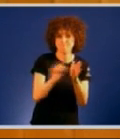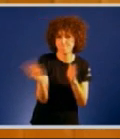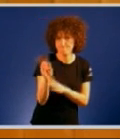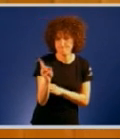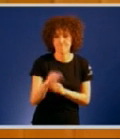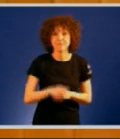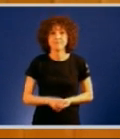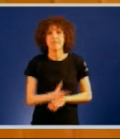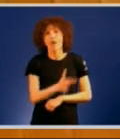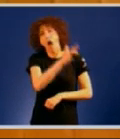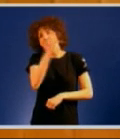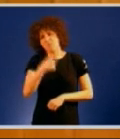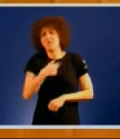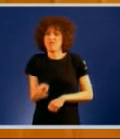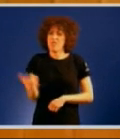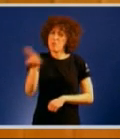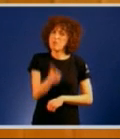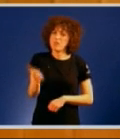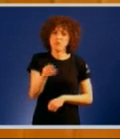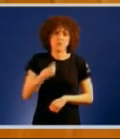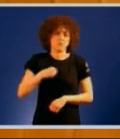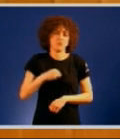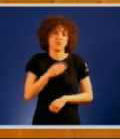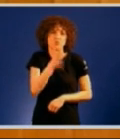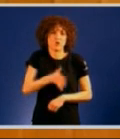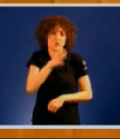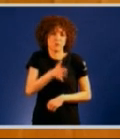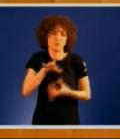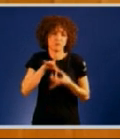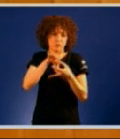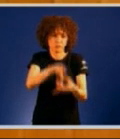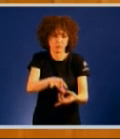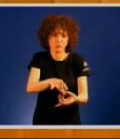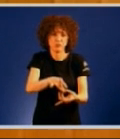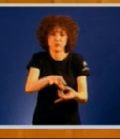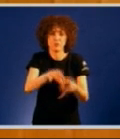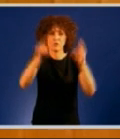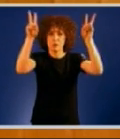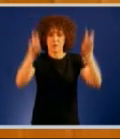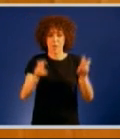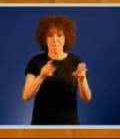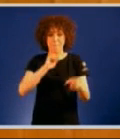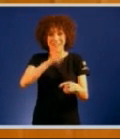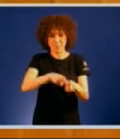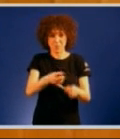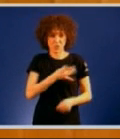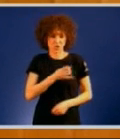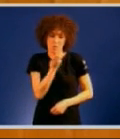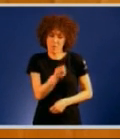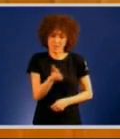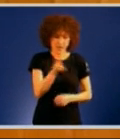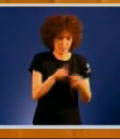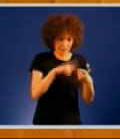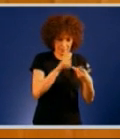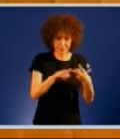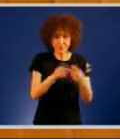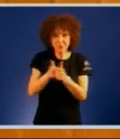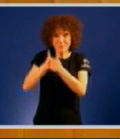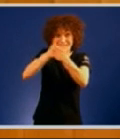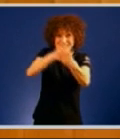Pero, ademais, volto a reiterar os mesmos argumentos relativo á presencia sindical, non vou repetilo,